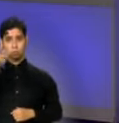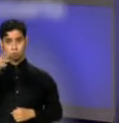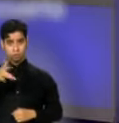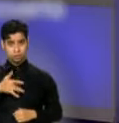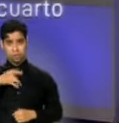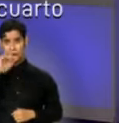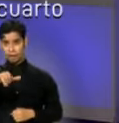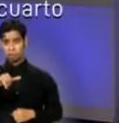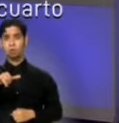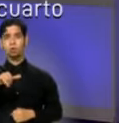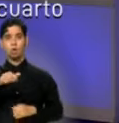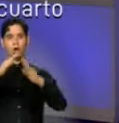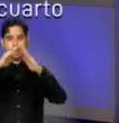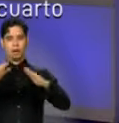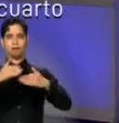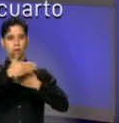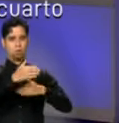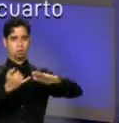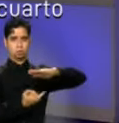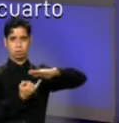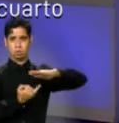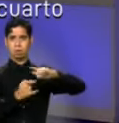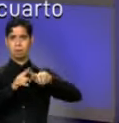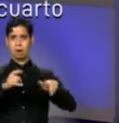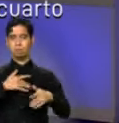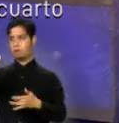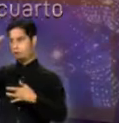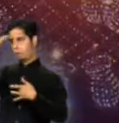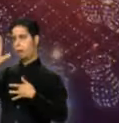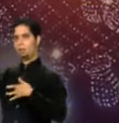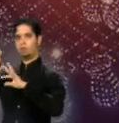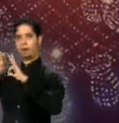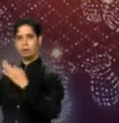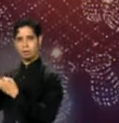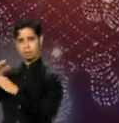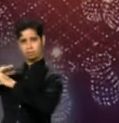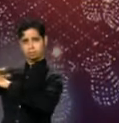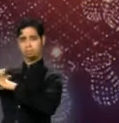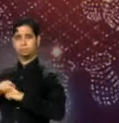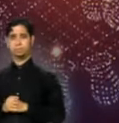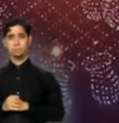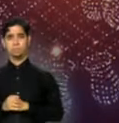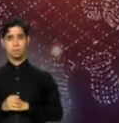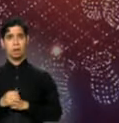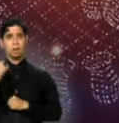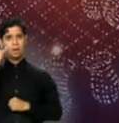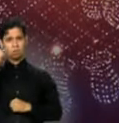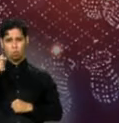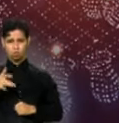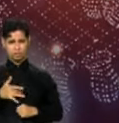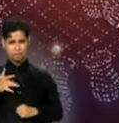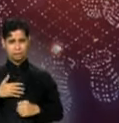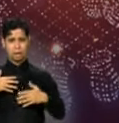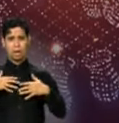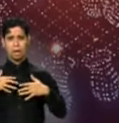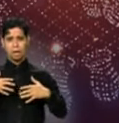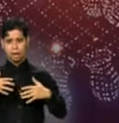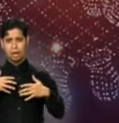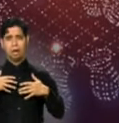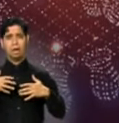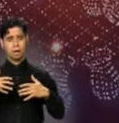caso, aíslate en un cuarto de tu casa para que no contagies a tus familiares. Si por el contrario, tu salud respiratoria está